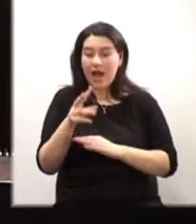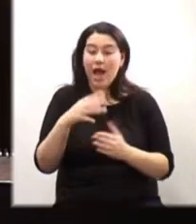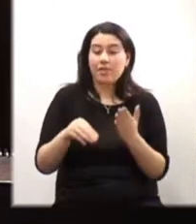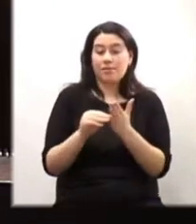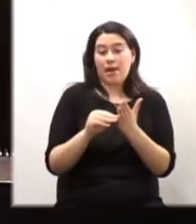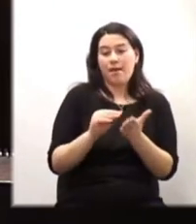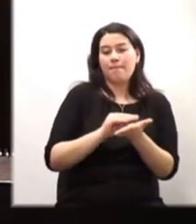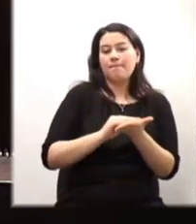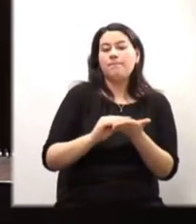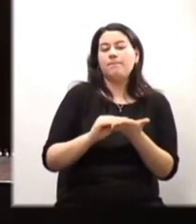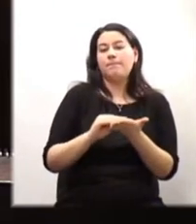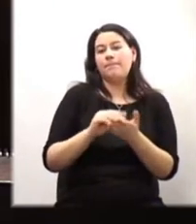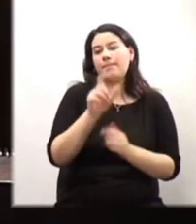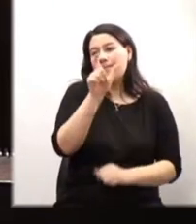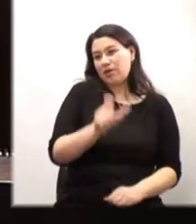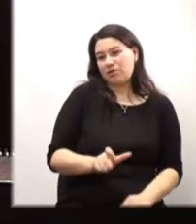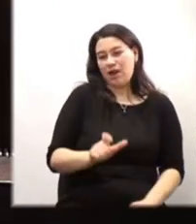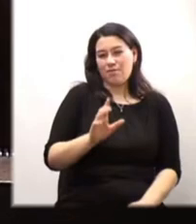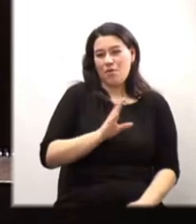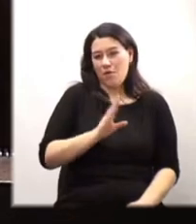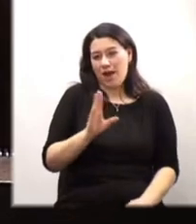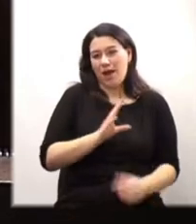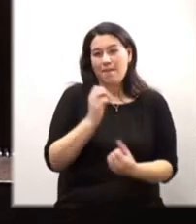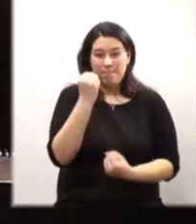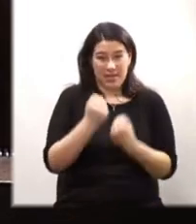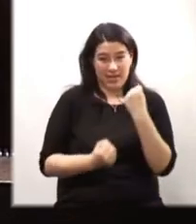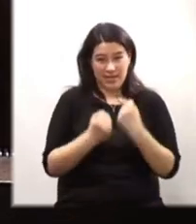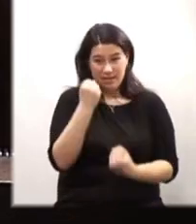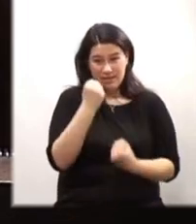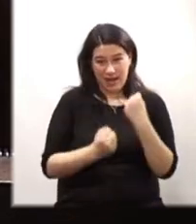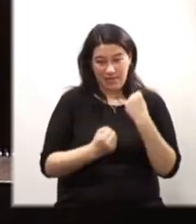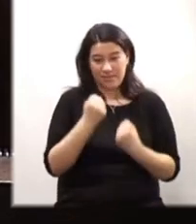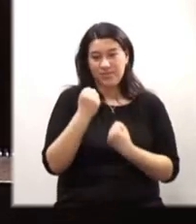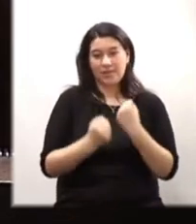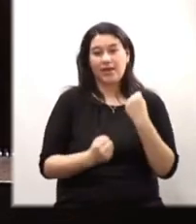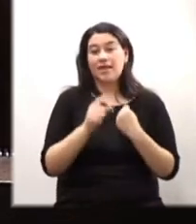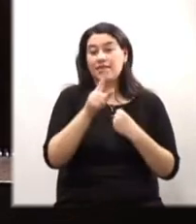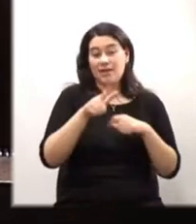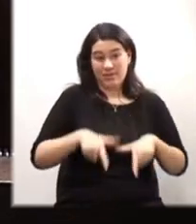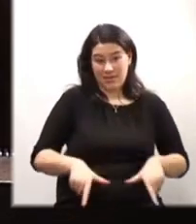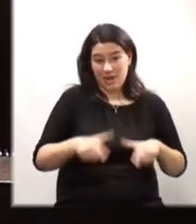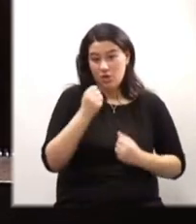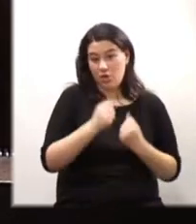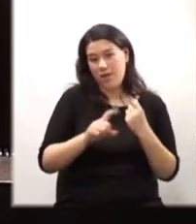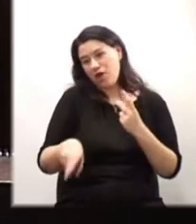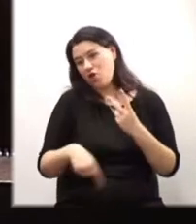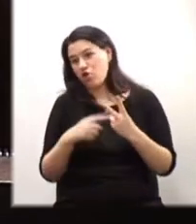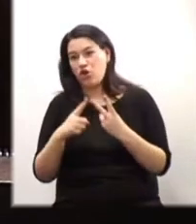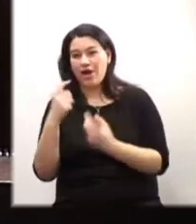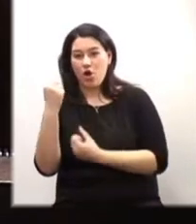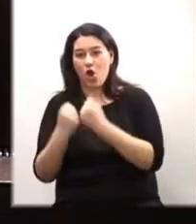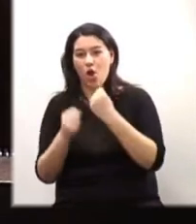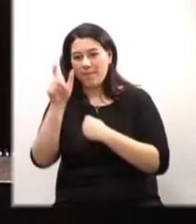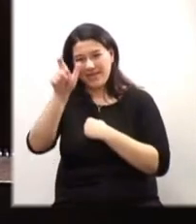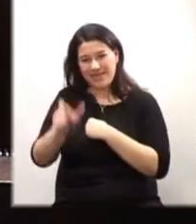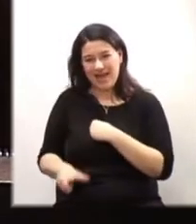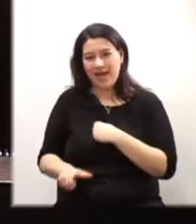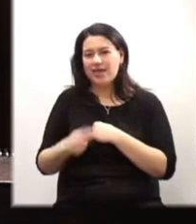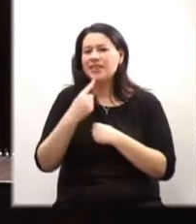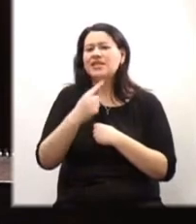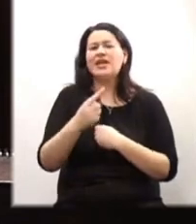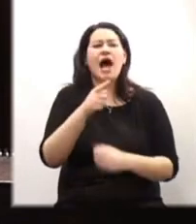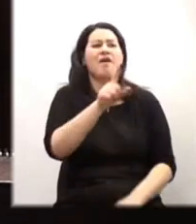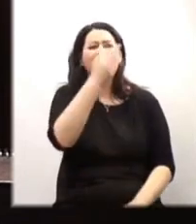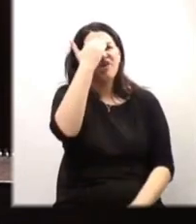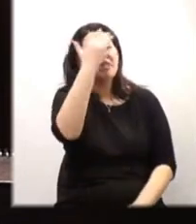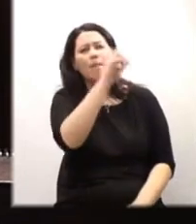ministra Arbeleche y la economista Marcela Mención digan reiteradamente que el problema acá es que el Frente Amplio no entiende, o sea,